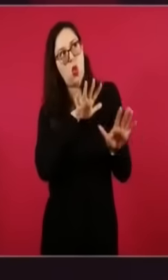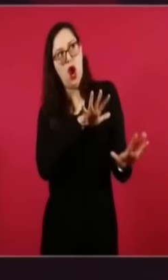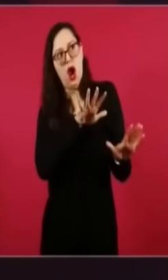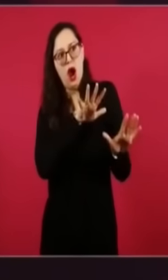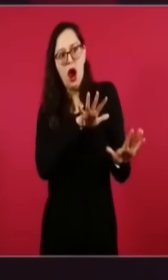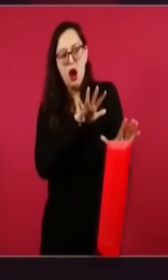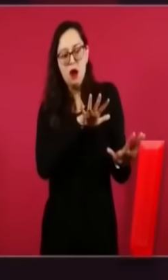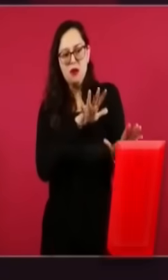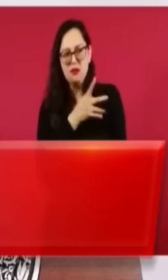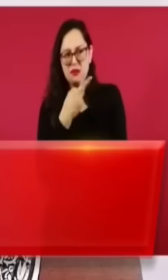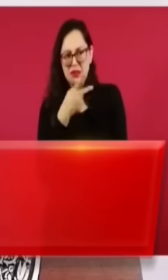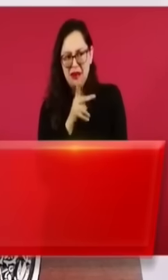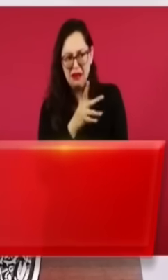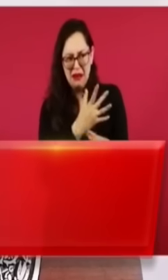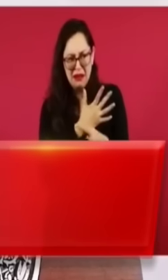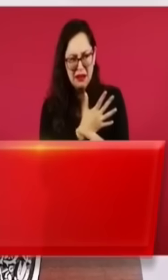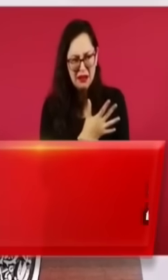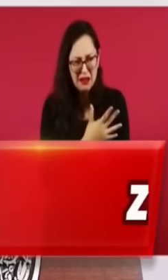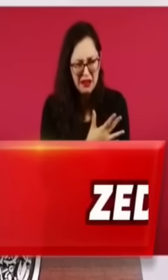Sí.